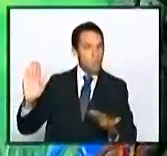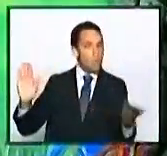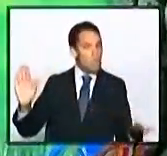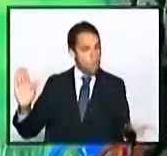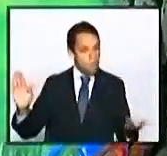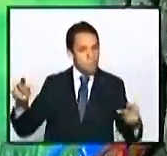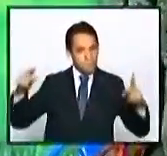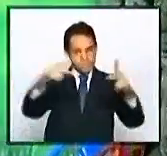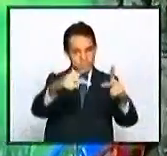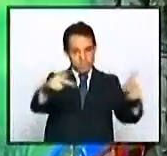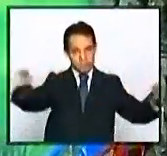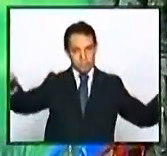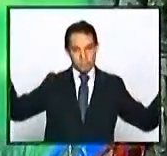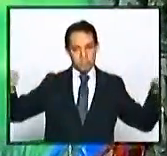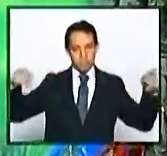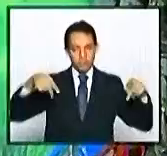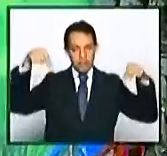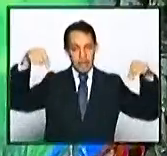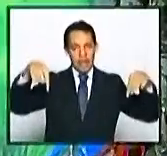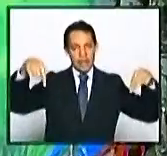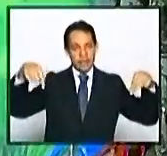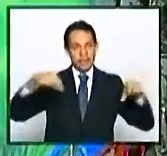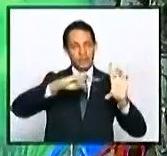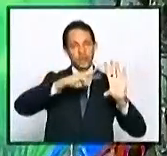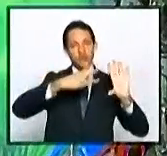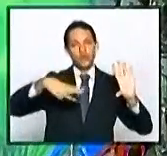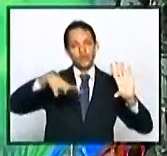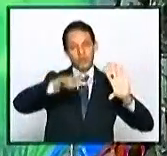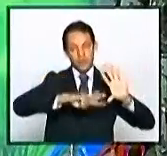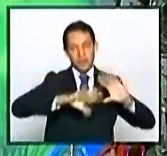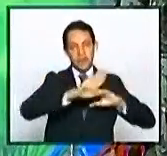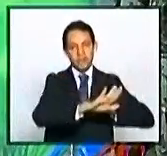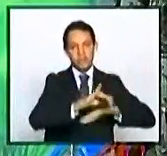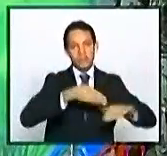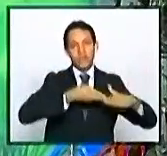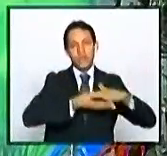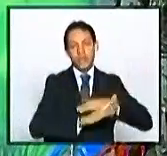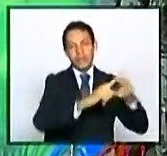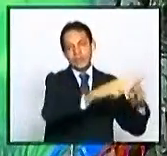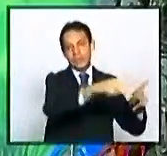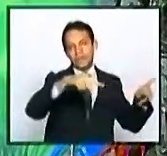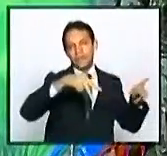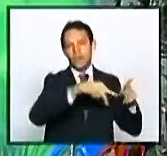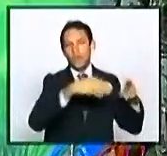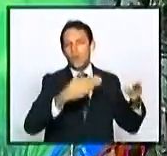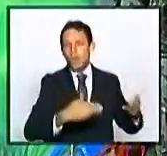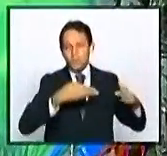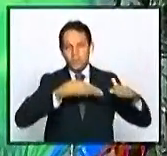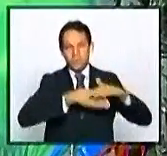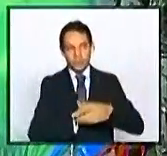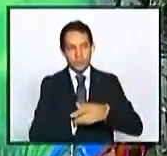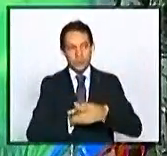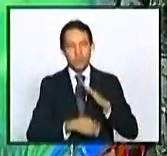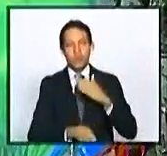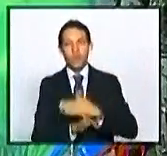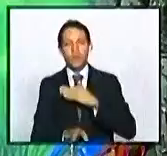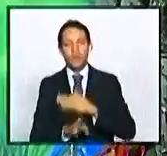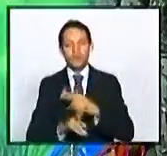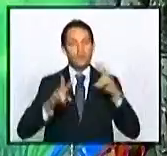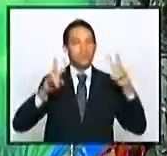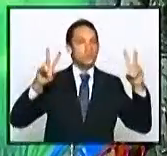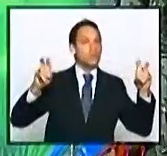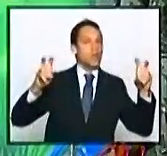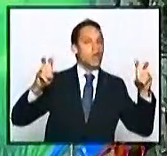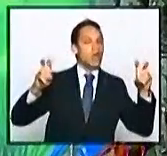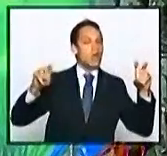contexto natural que también tiene que hacer parte del acompañamiento del paciente. Vamos a continuar hablando